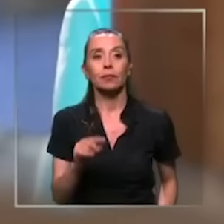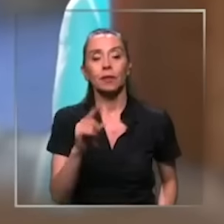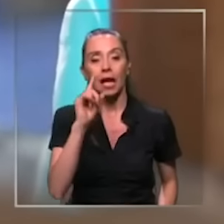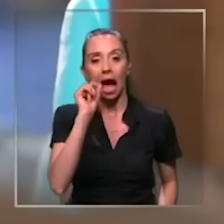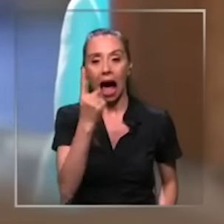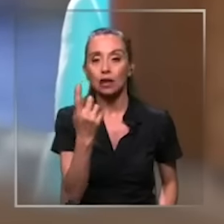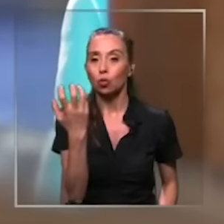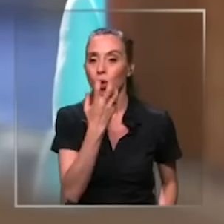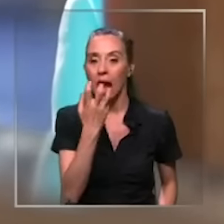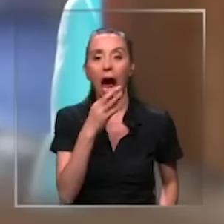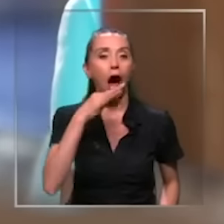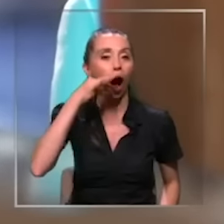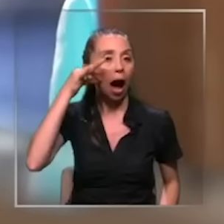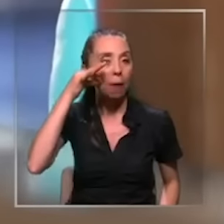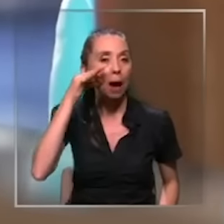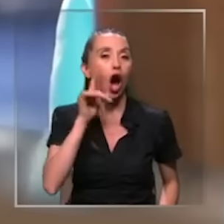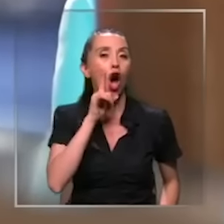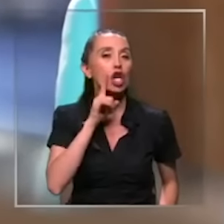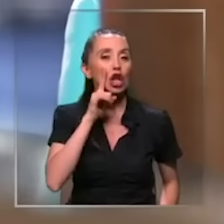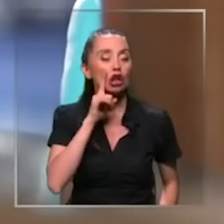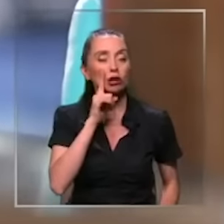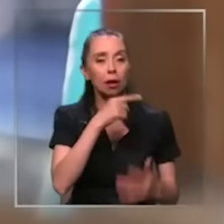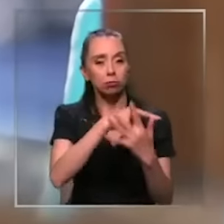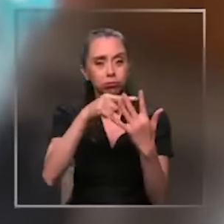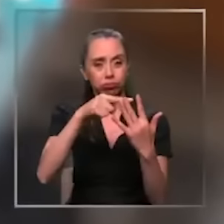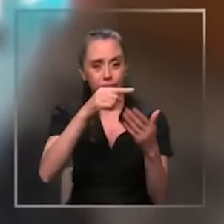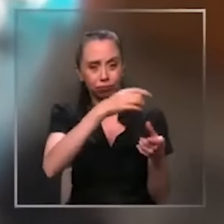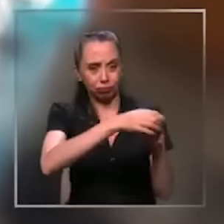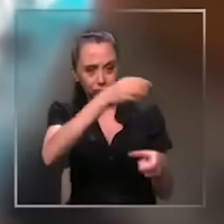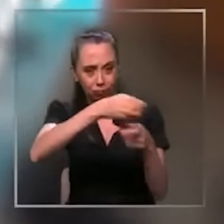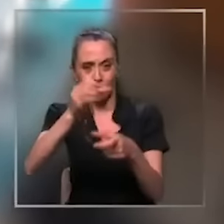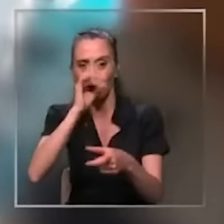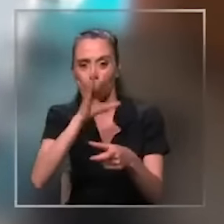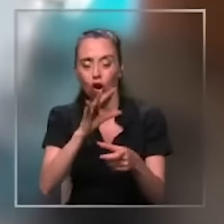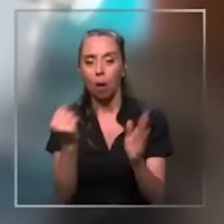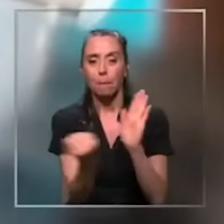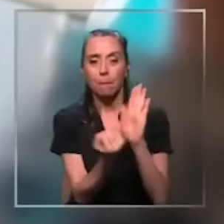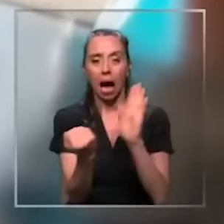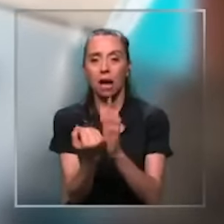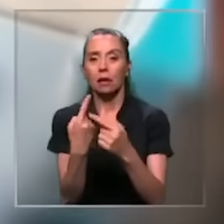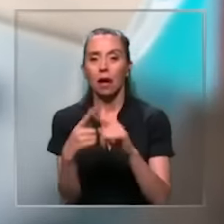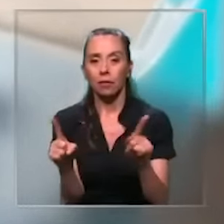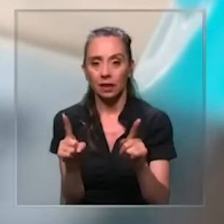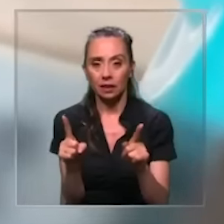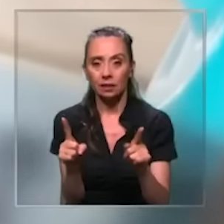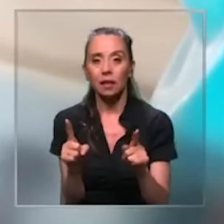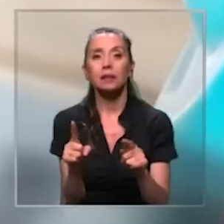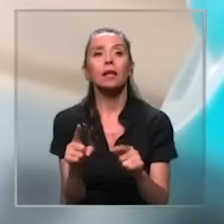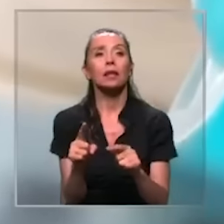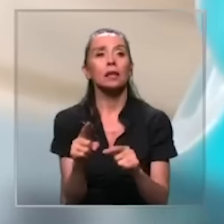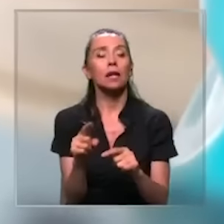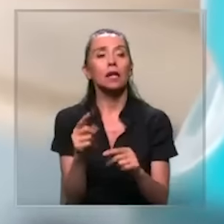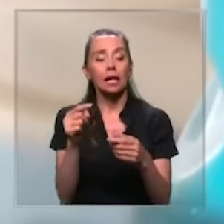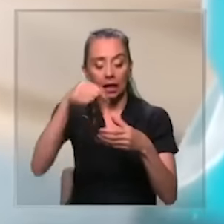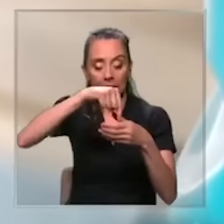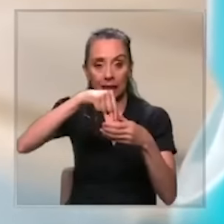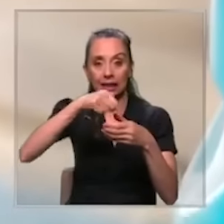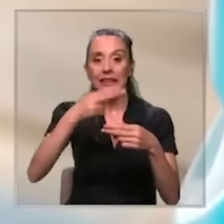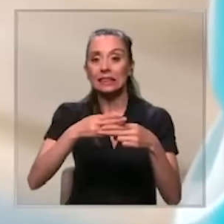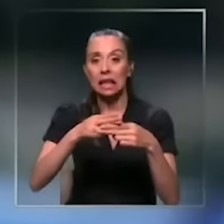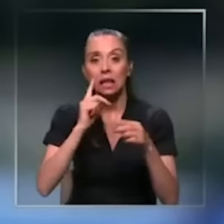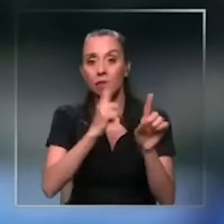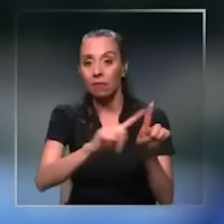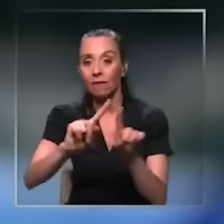Azules, naranjas, amarillas, rosadas. Hay de todos los colores, de distintas marcas y también propiedades. Se llaman